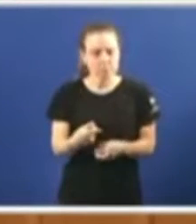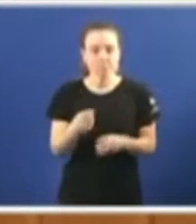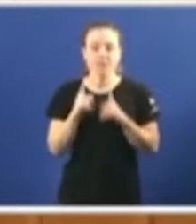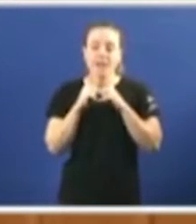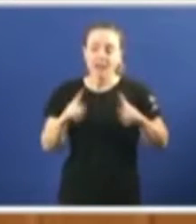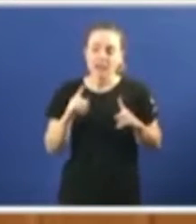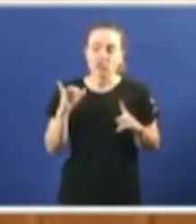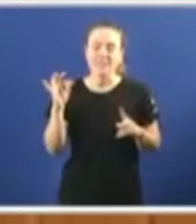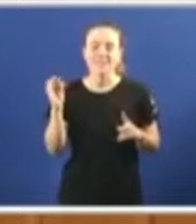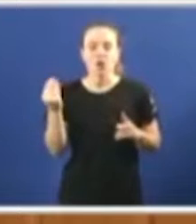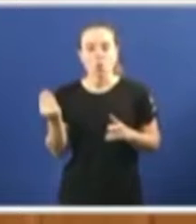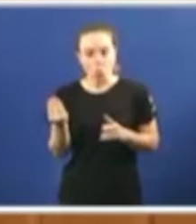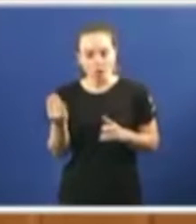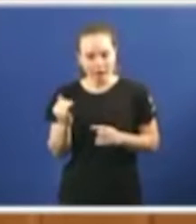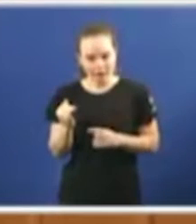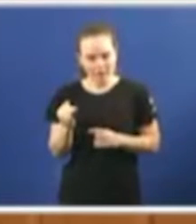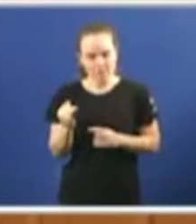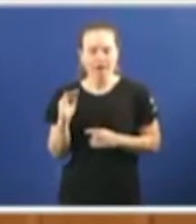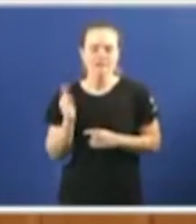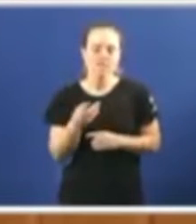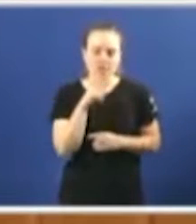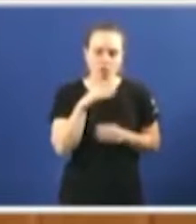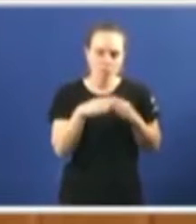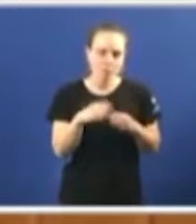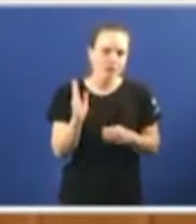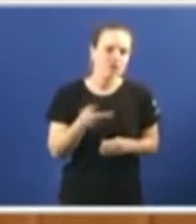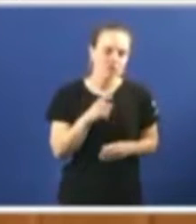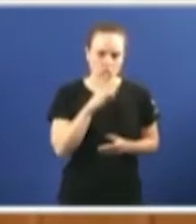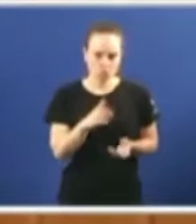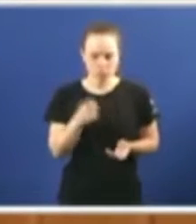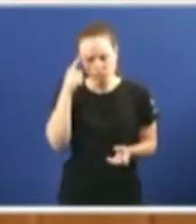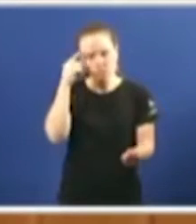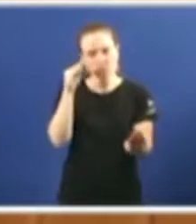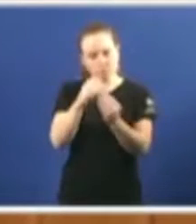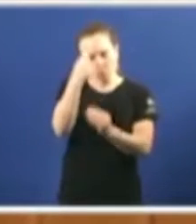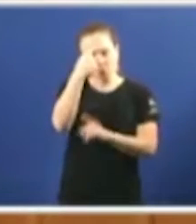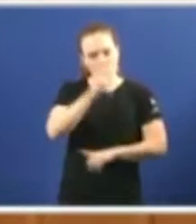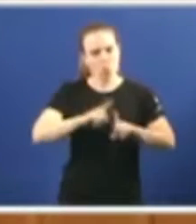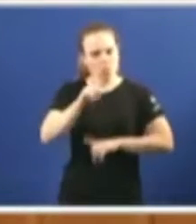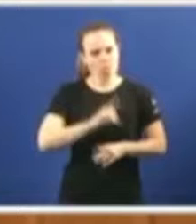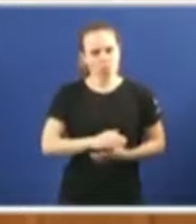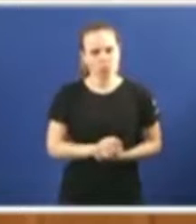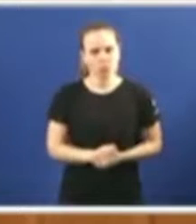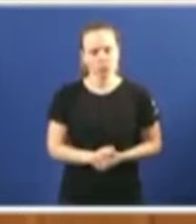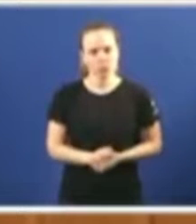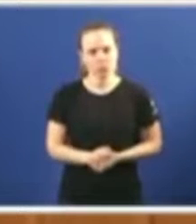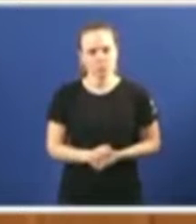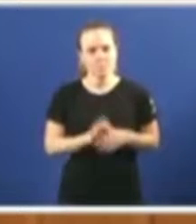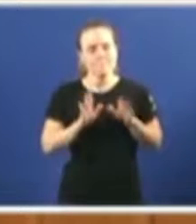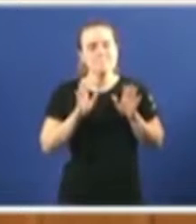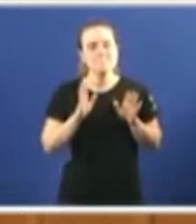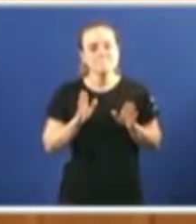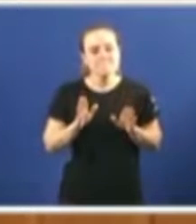das ITQs ás pesquerías do Cantábrico e nos compartimos, dende logo, esta mesma preocupación, pero entendemos que o